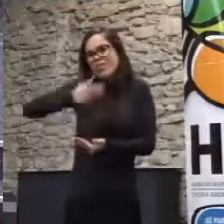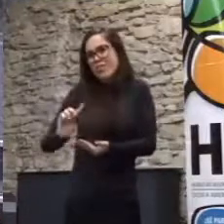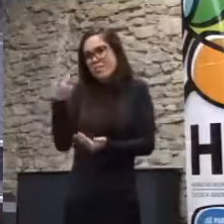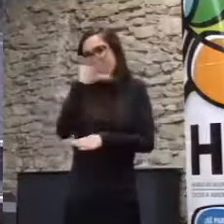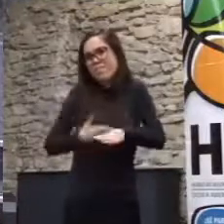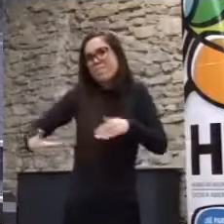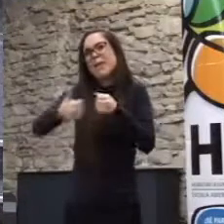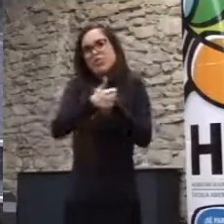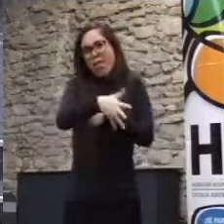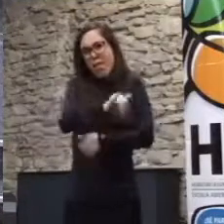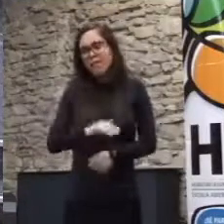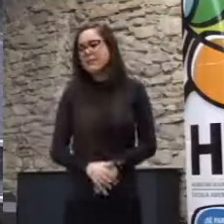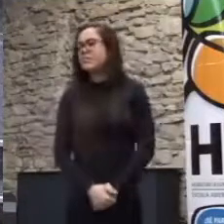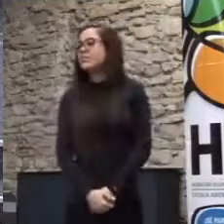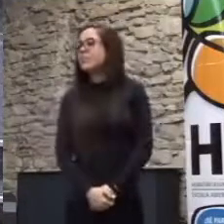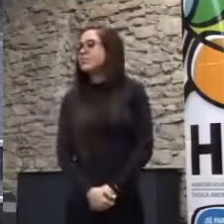Hola.